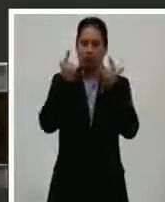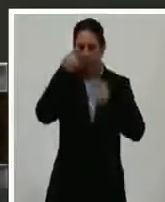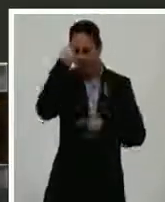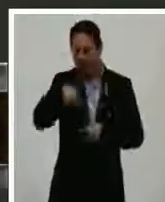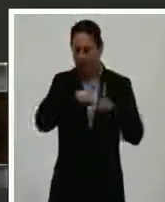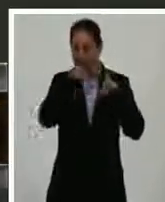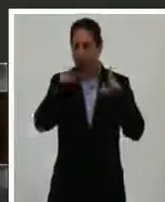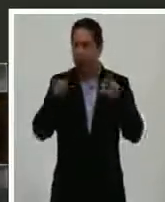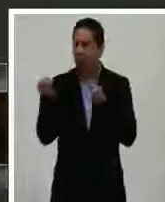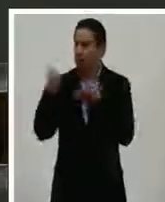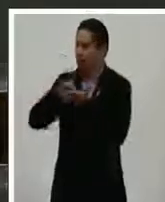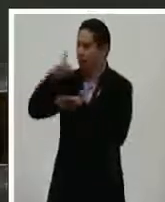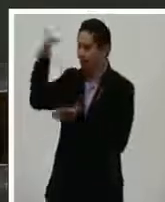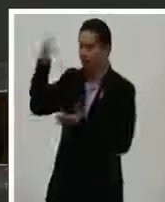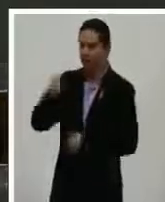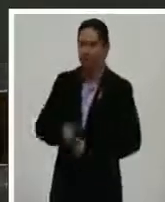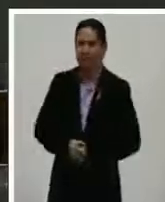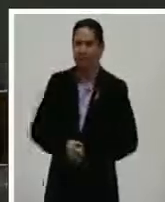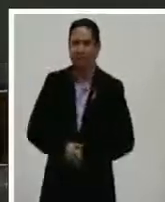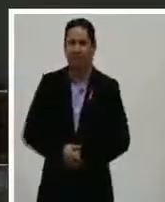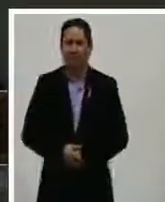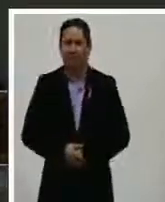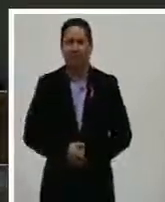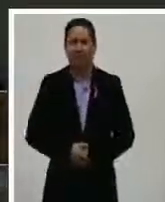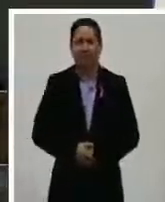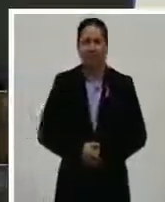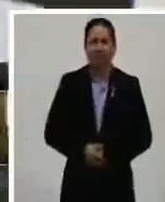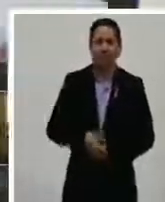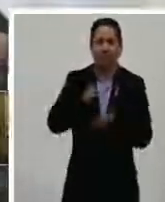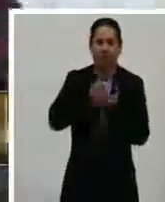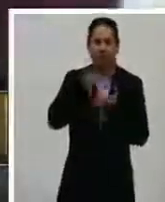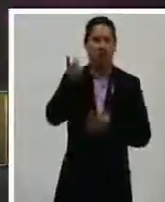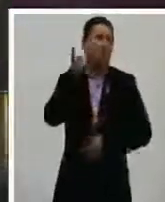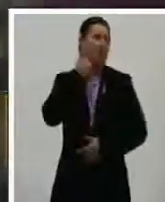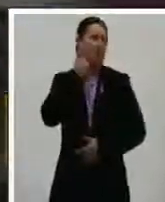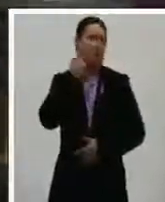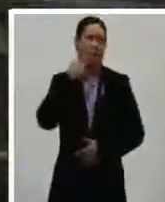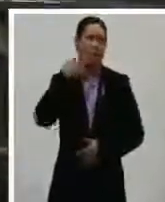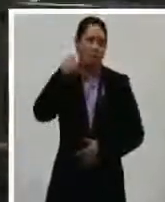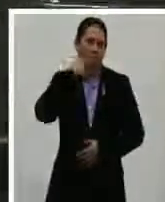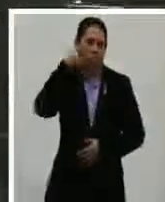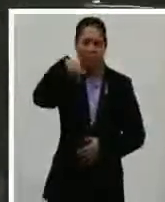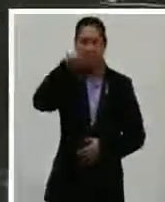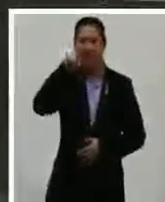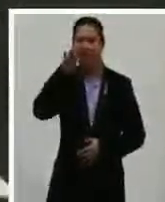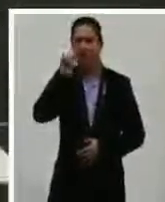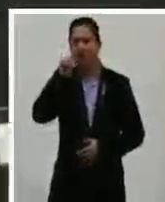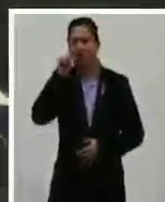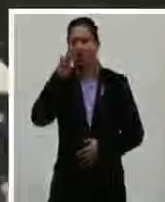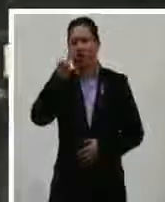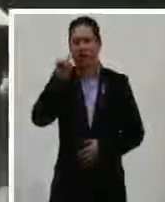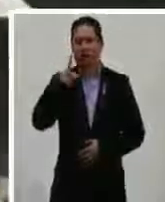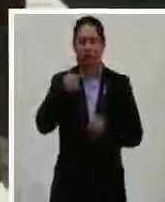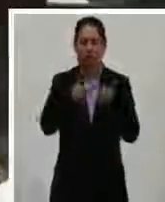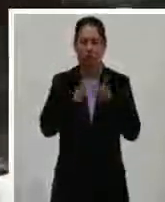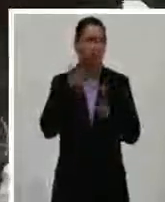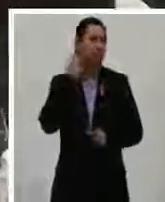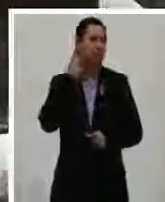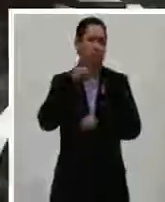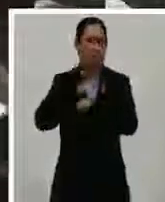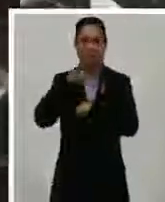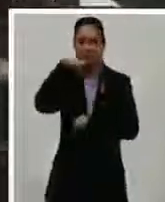es cuanto presidente muchas gracias diputado marcelo toledo cruz del partido